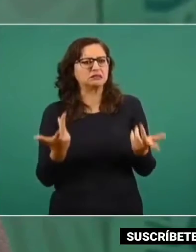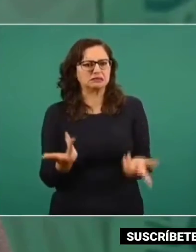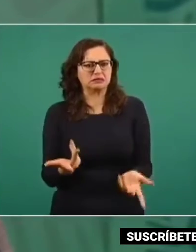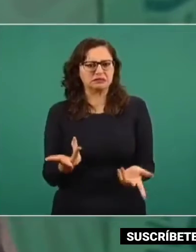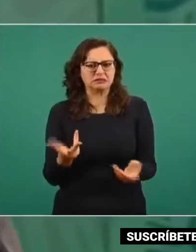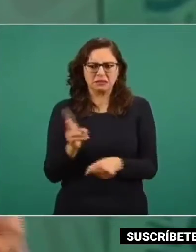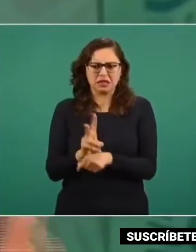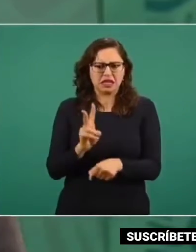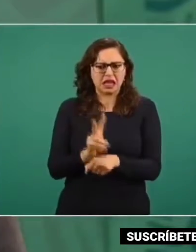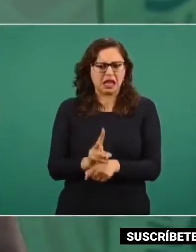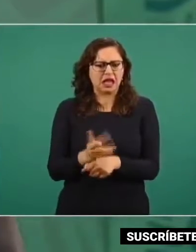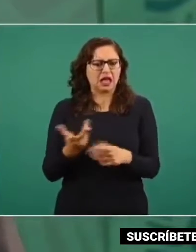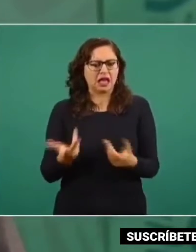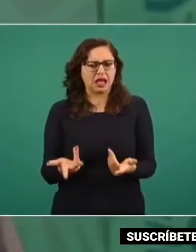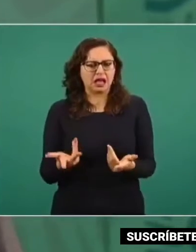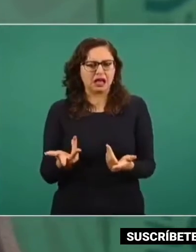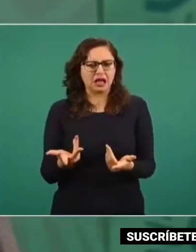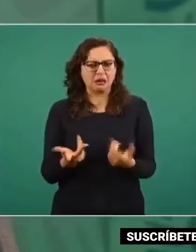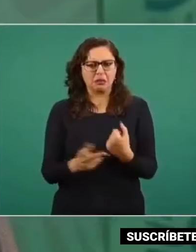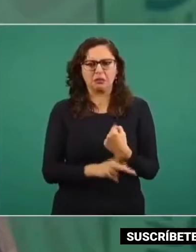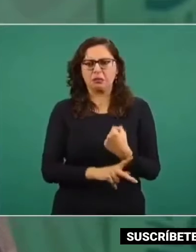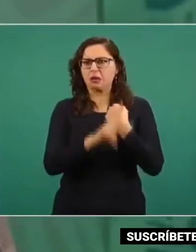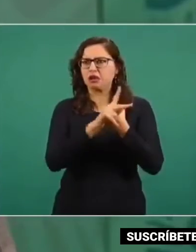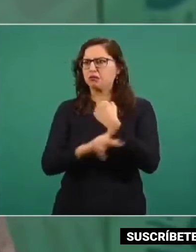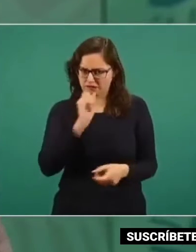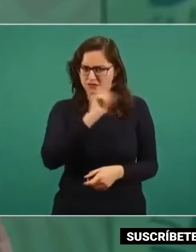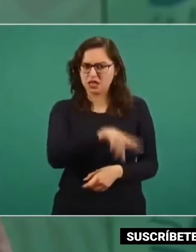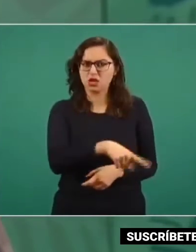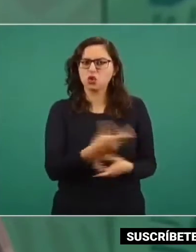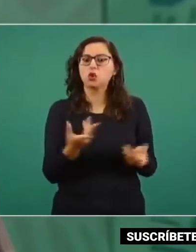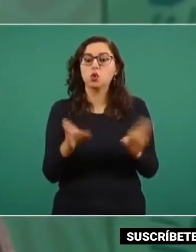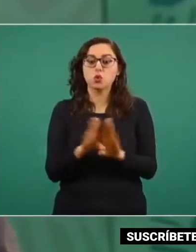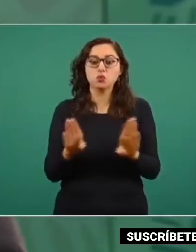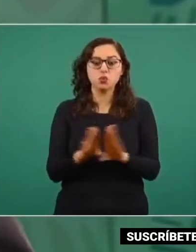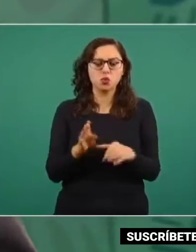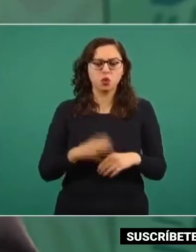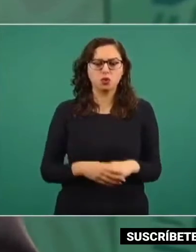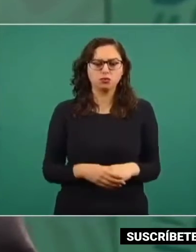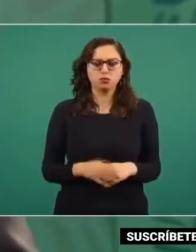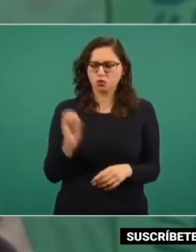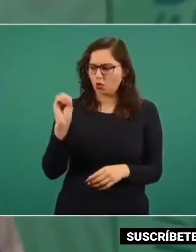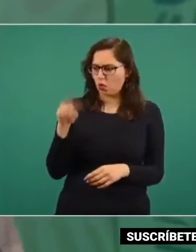dónde están los estados nacionales, la ONU,